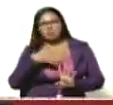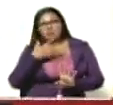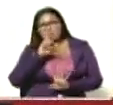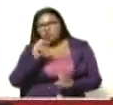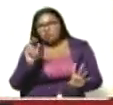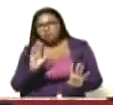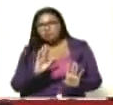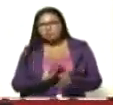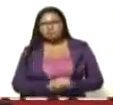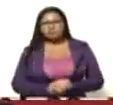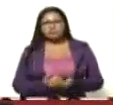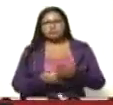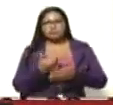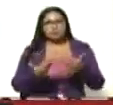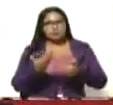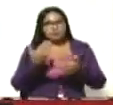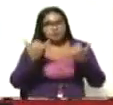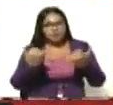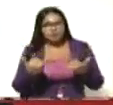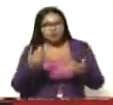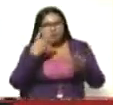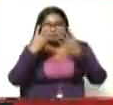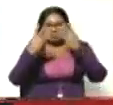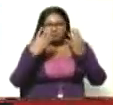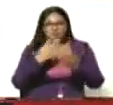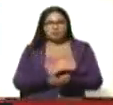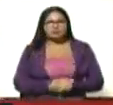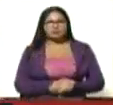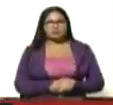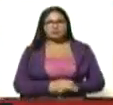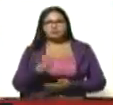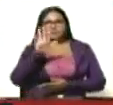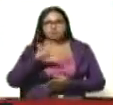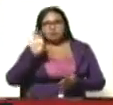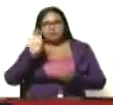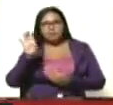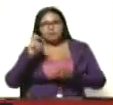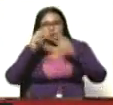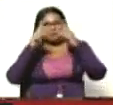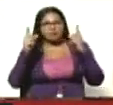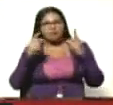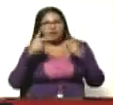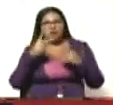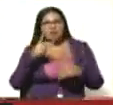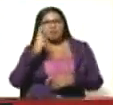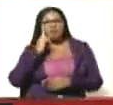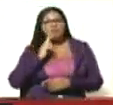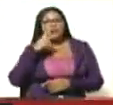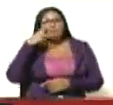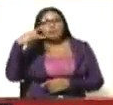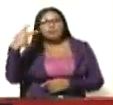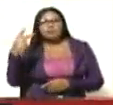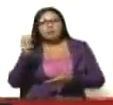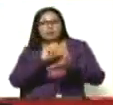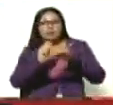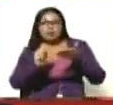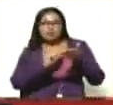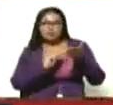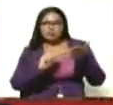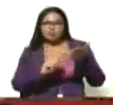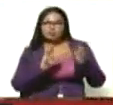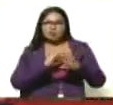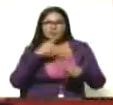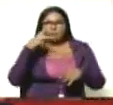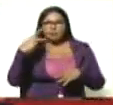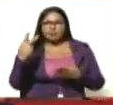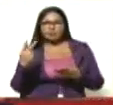que tal vez eso sea lo más importante que está pasando en este festival. Que toda la patria va a descubrir al Bolívar poeta. Al Bolívar poeta de la escritura, porque tenemos el Bolívar